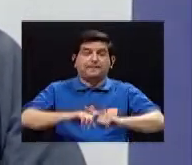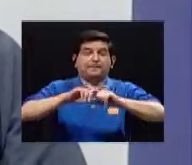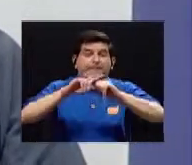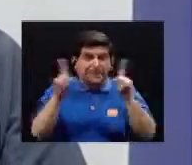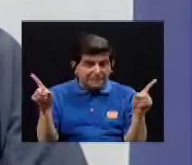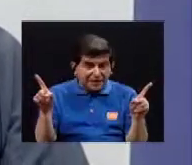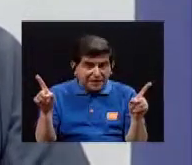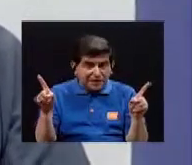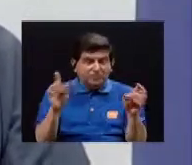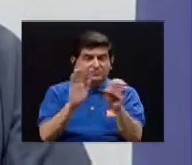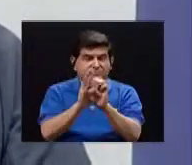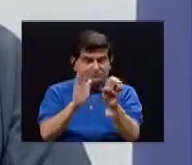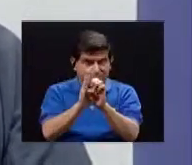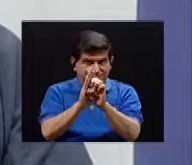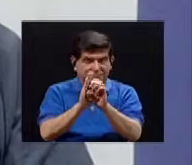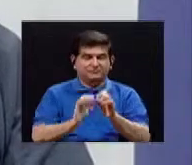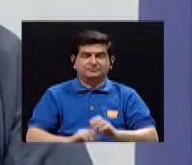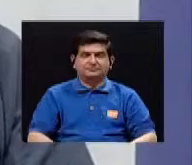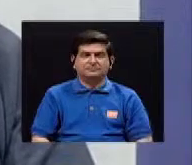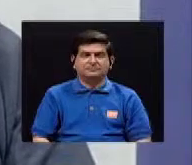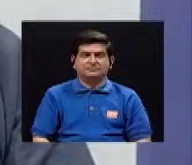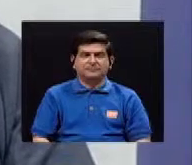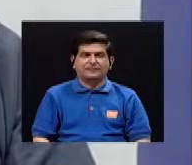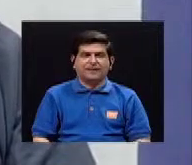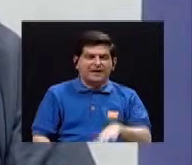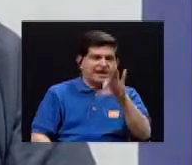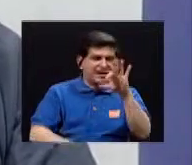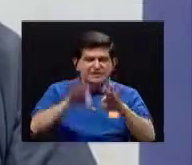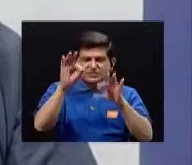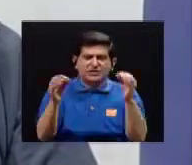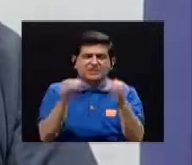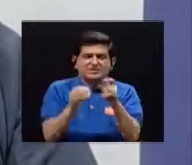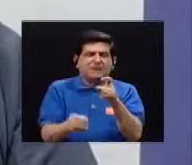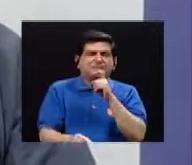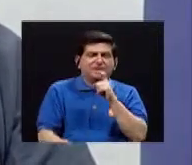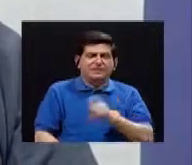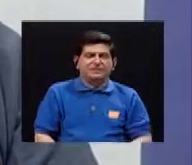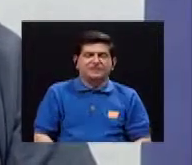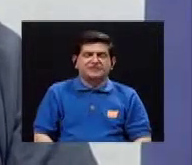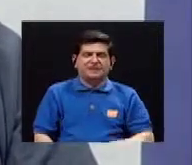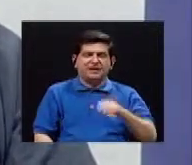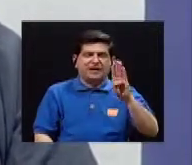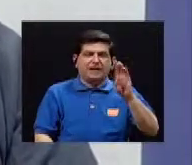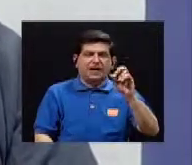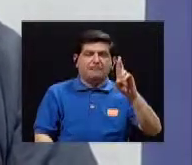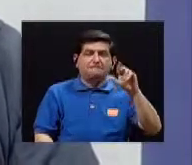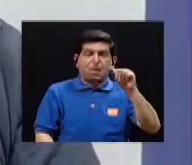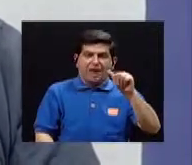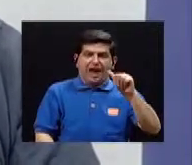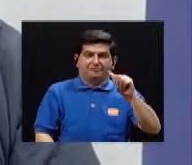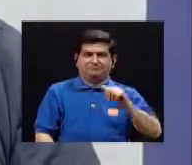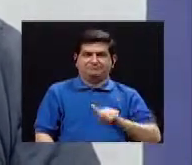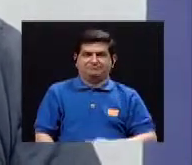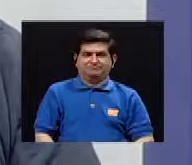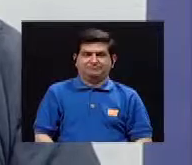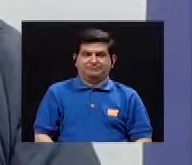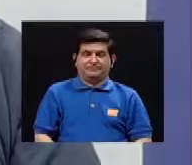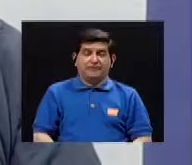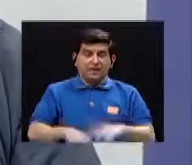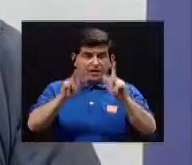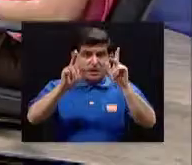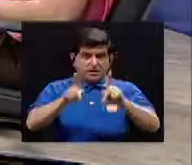pero por ejemplo el casting más difícil que yo sentía es el de ahora porque